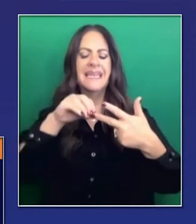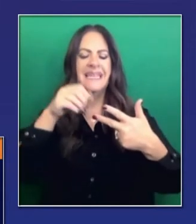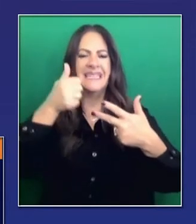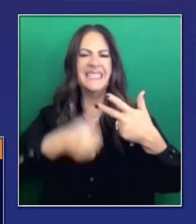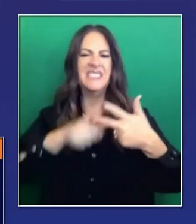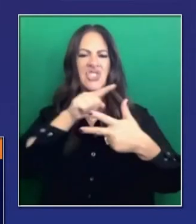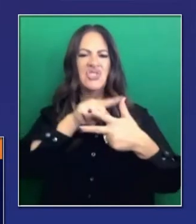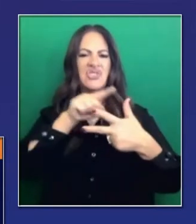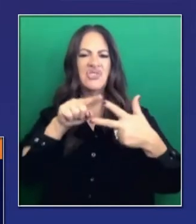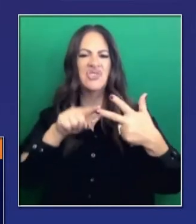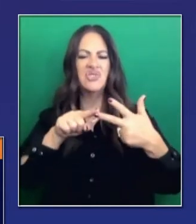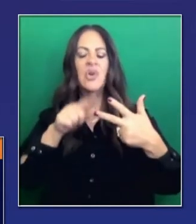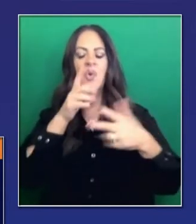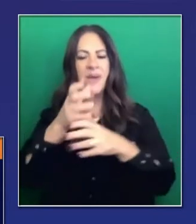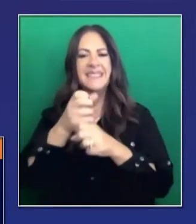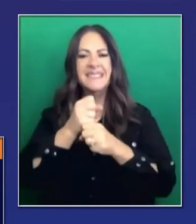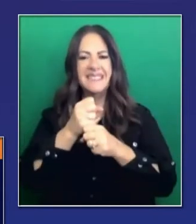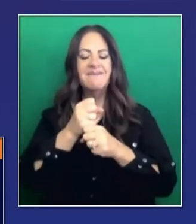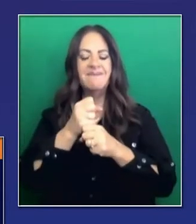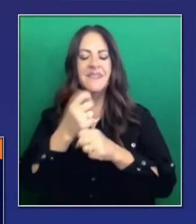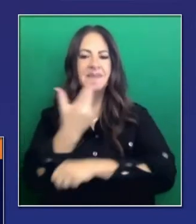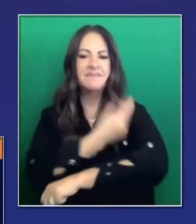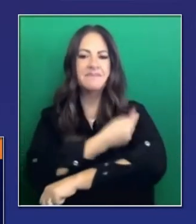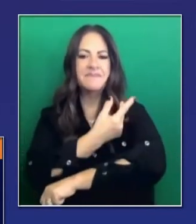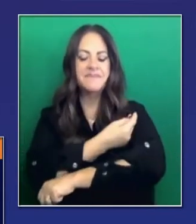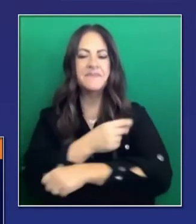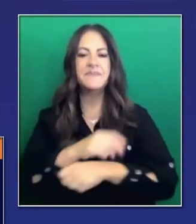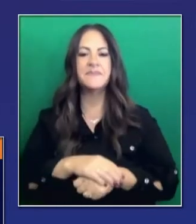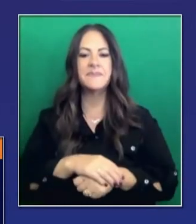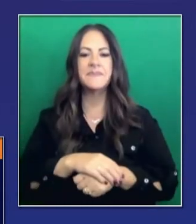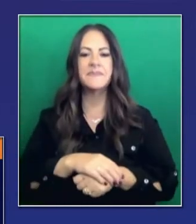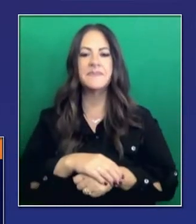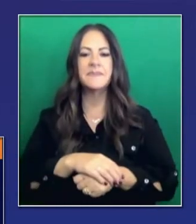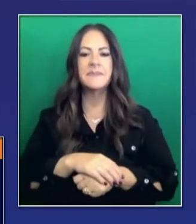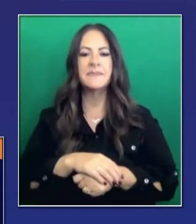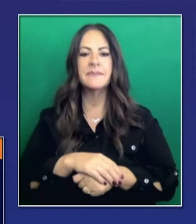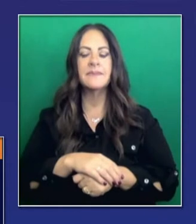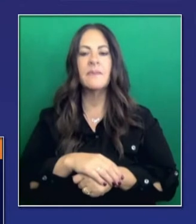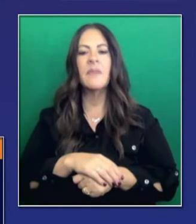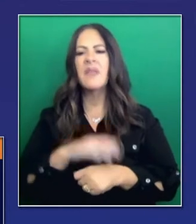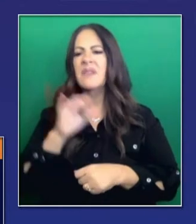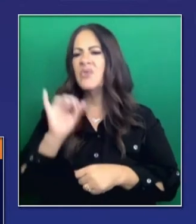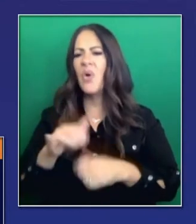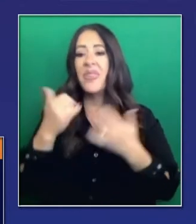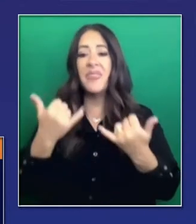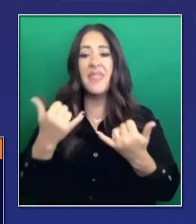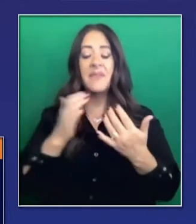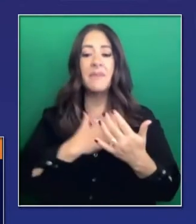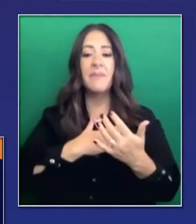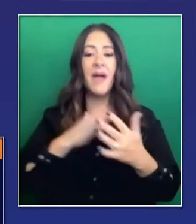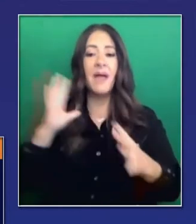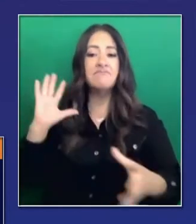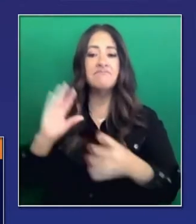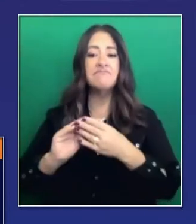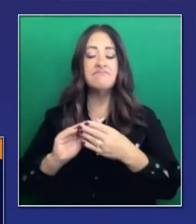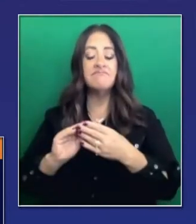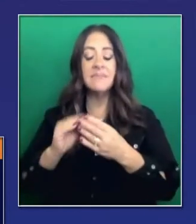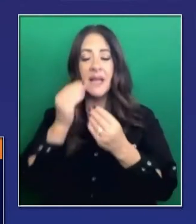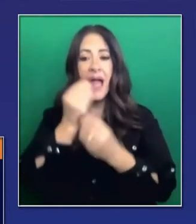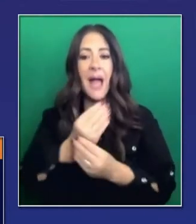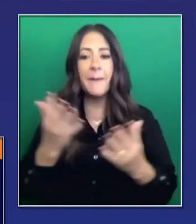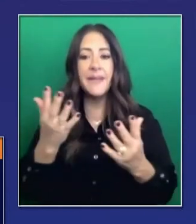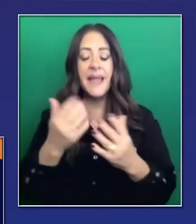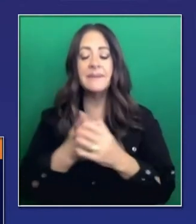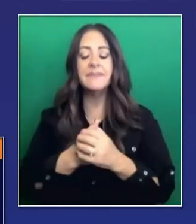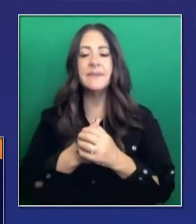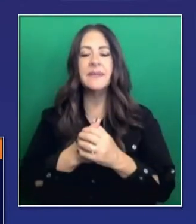vacuna en el primer trimestre del año próximo. Bien, las últimas actualizaciones y luego entraremos a